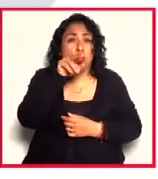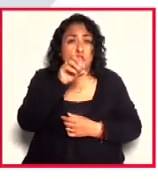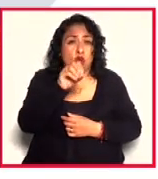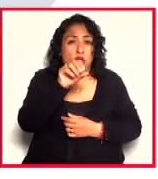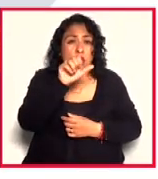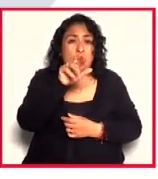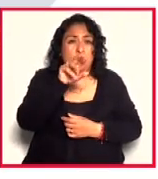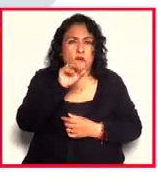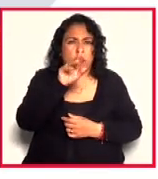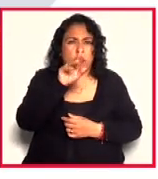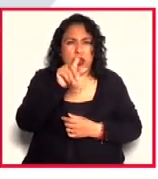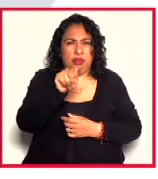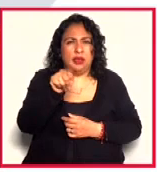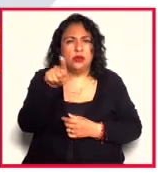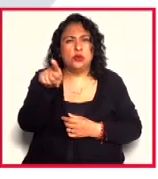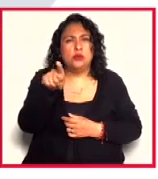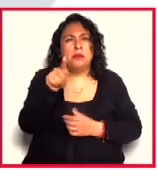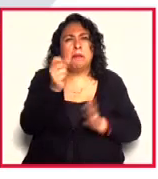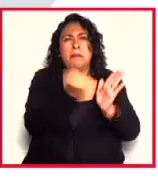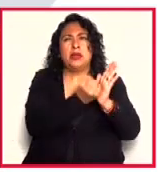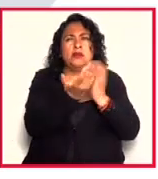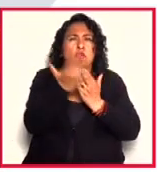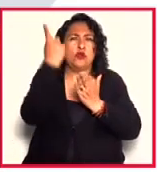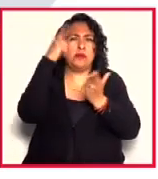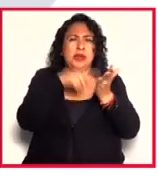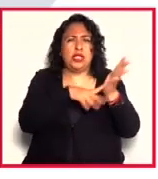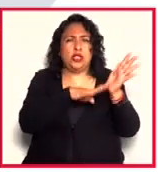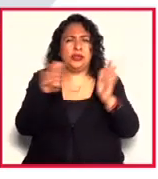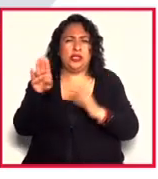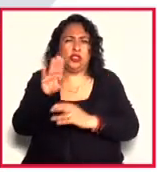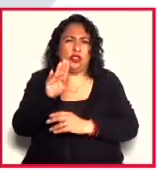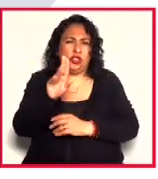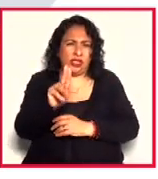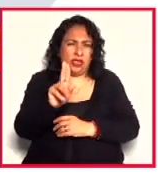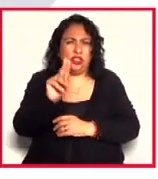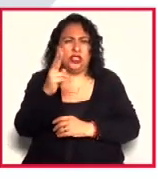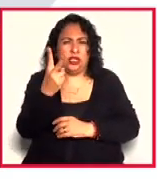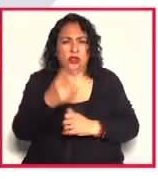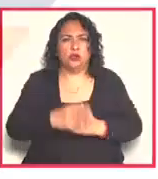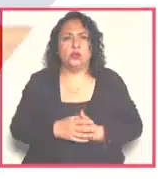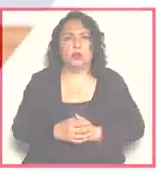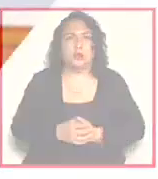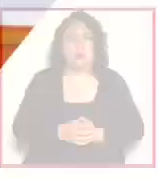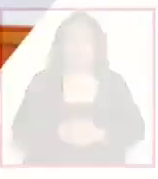Pärt. Su pasión data de 1980-82.